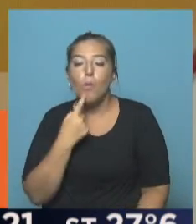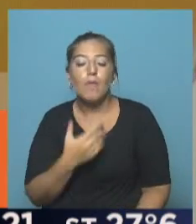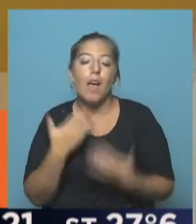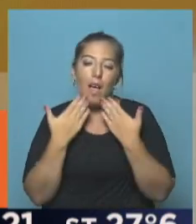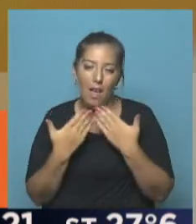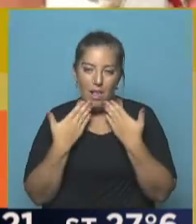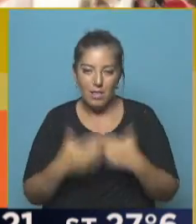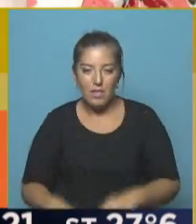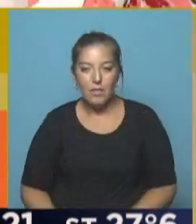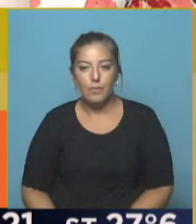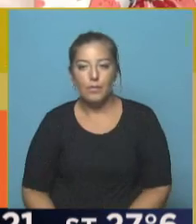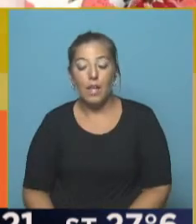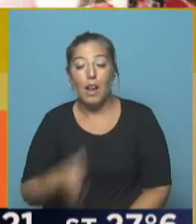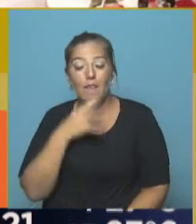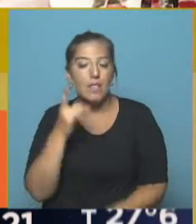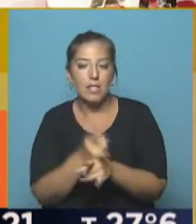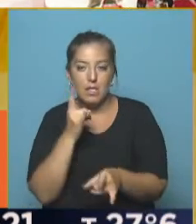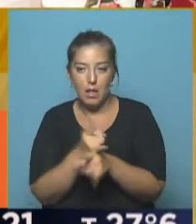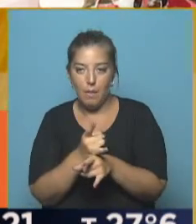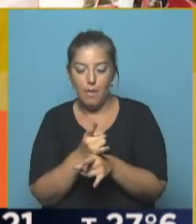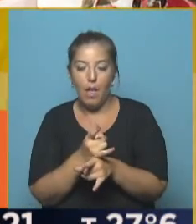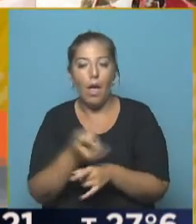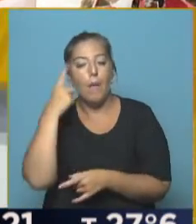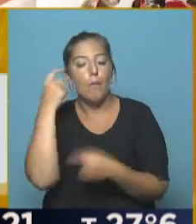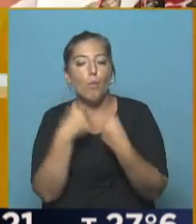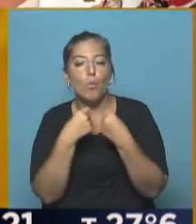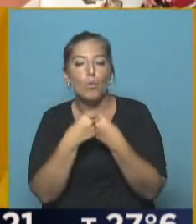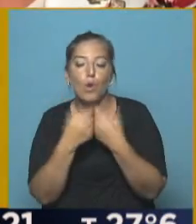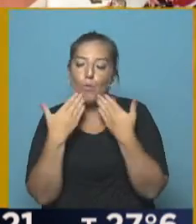agradecemos muchísimo. La verdad que como siempre, además aprendemos muchísimo con vos. Muchas gracias por estar con nosotros.